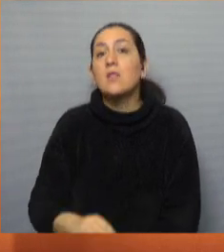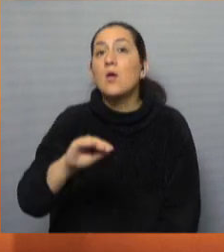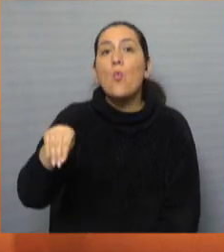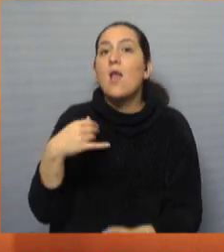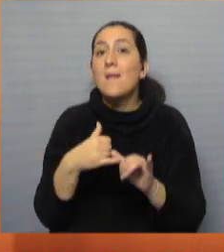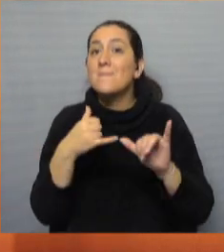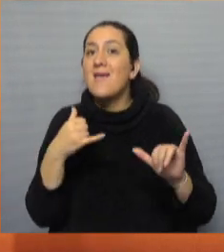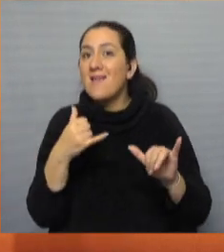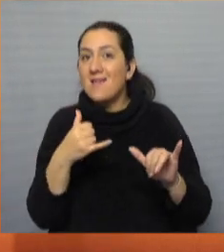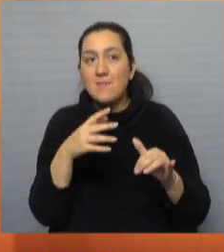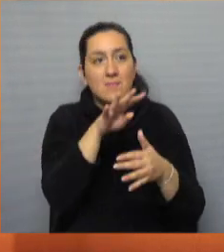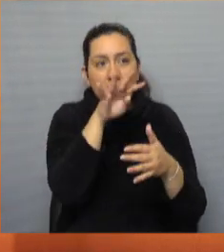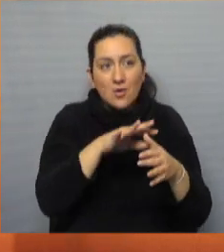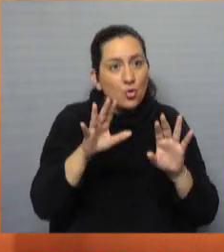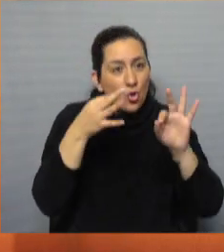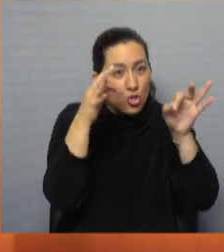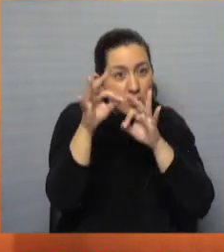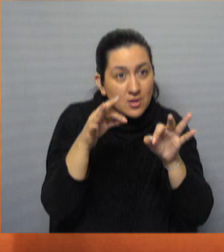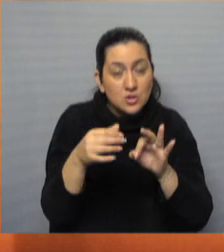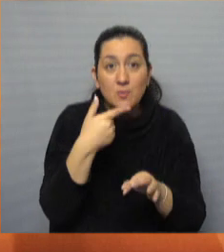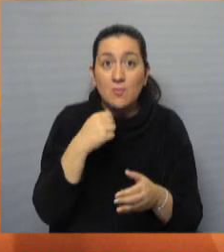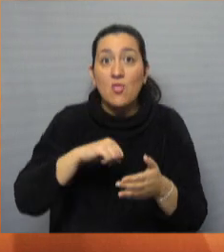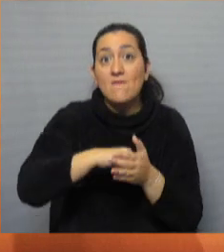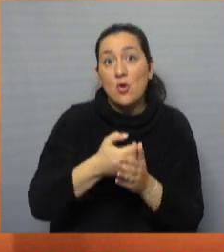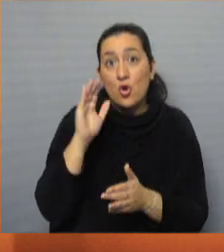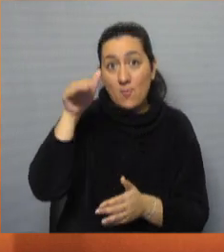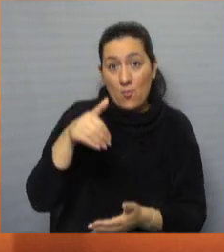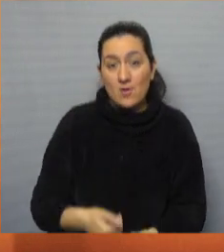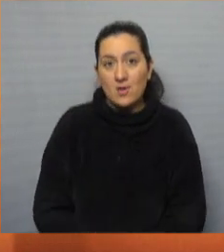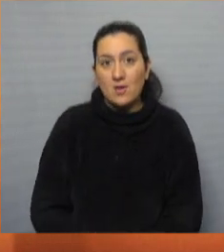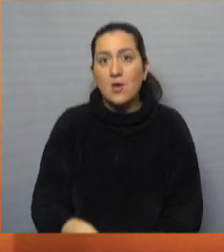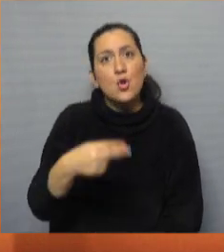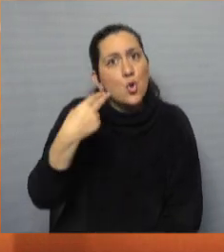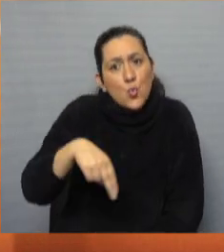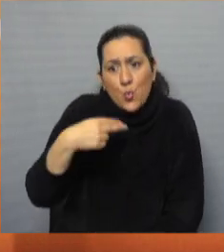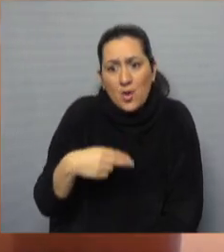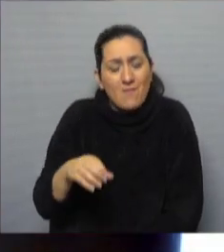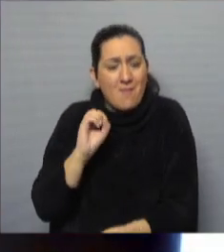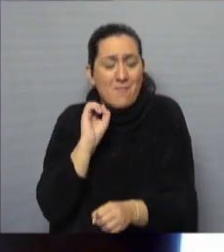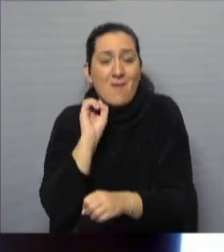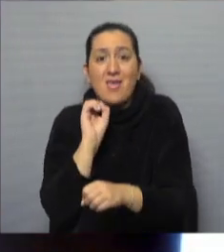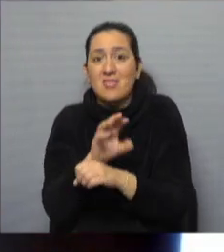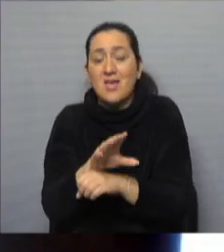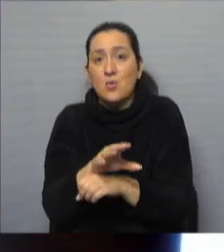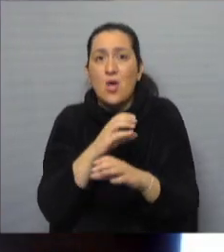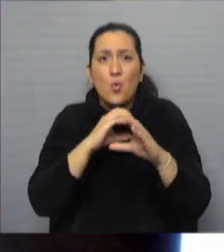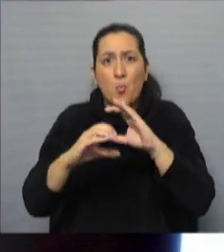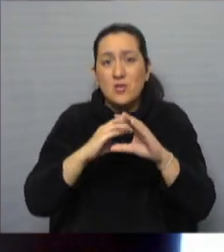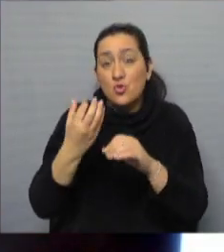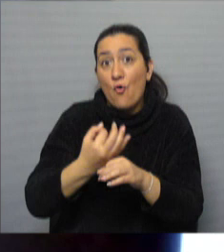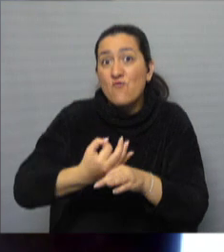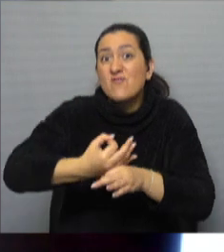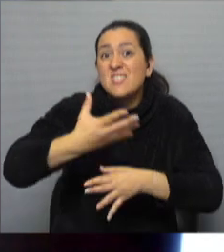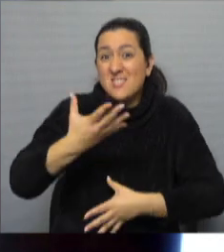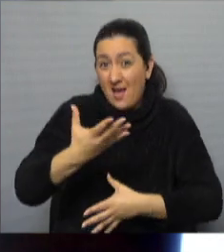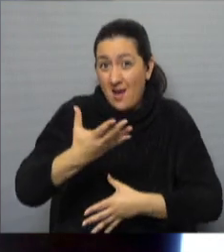está llegando es decir en estos casos por ejemplo del banco república evidentemente nunca va a llegar una comunicación oficial del